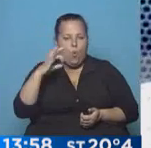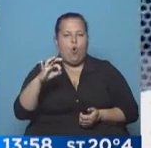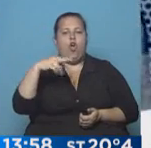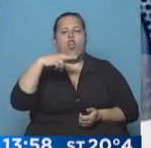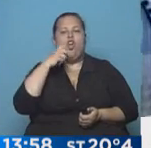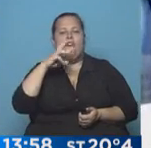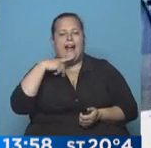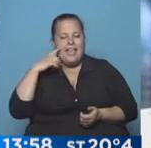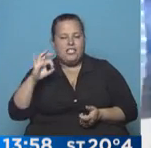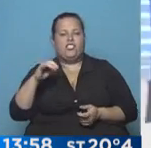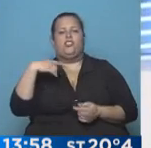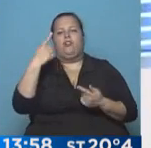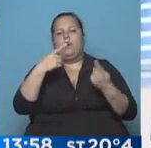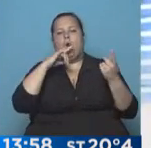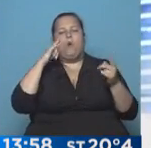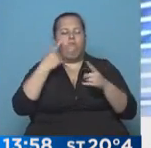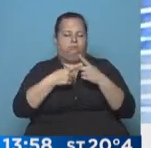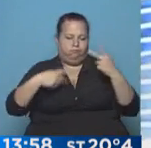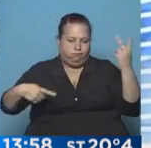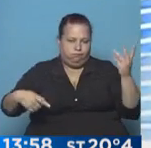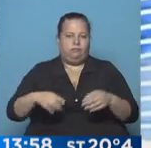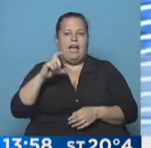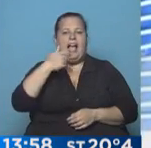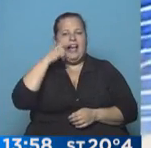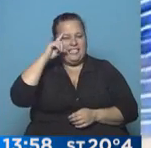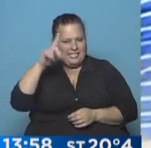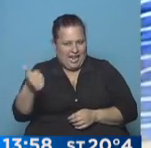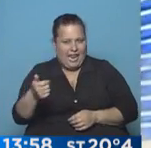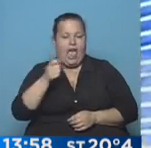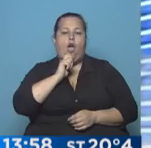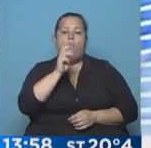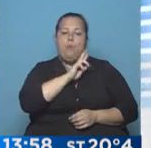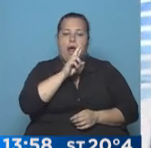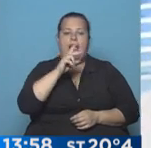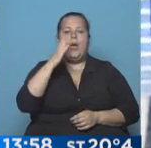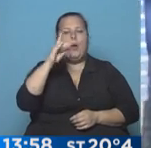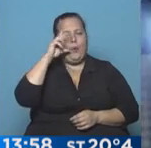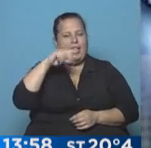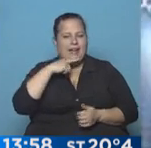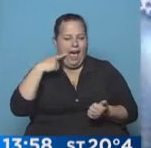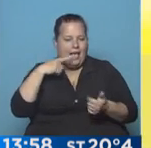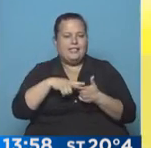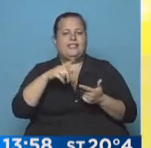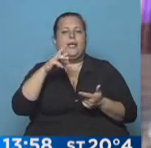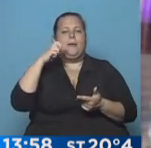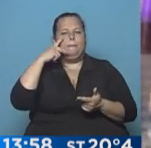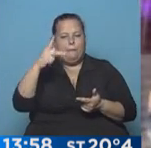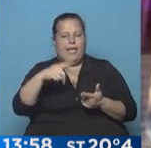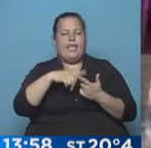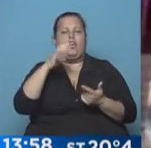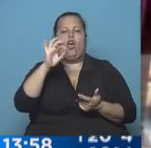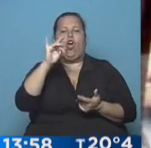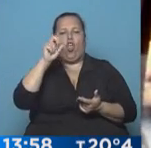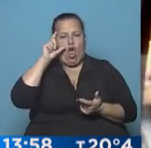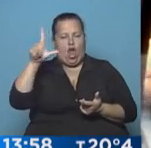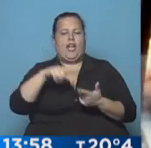Novarezio, Reinaldo Siete Cases, Sebastián Weinreich, Beto Casella. Como conductora, Elizabeth Bernassi, Julieta Pink, María